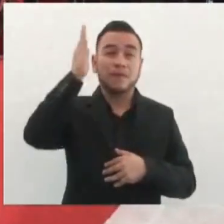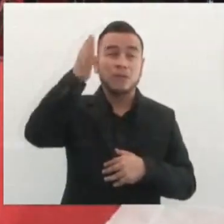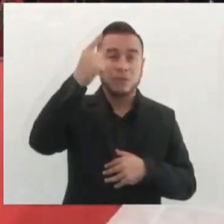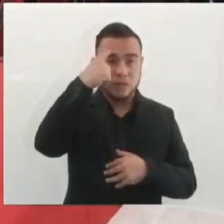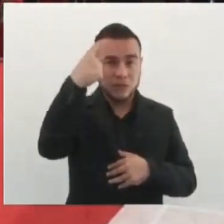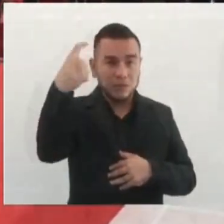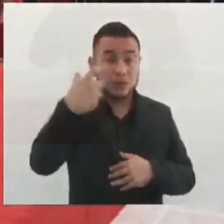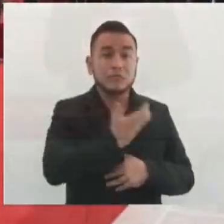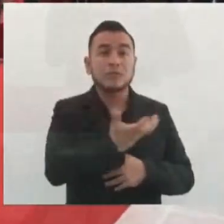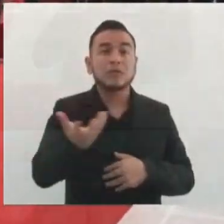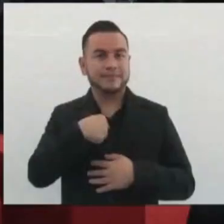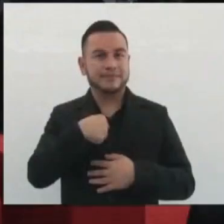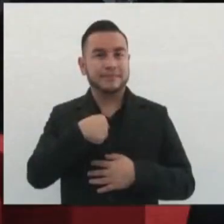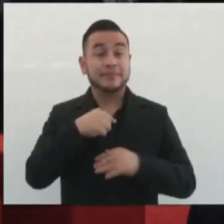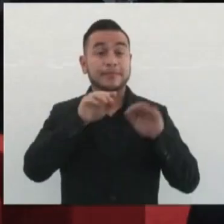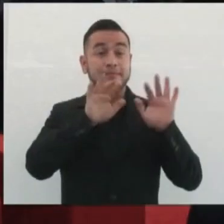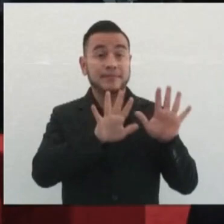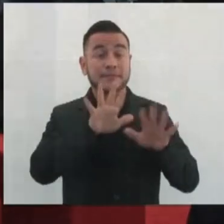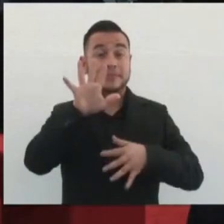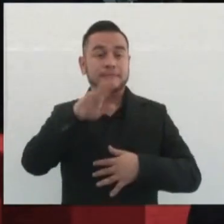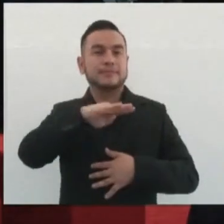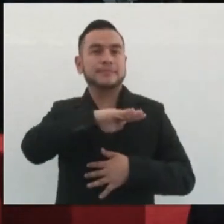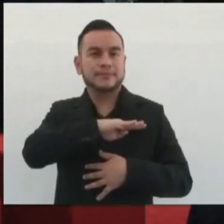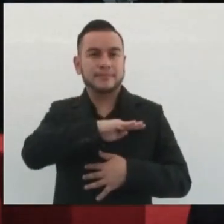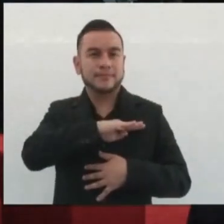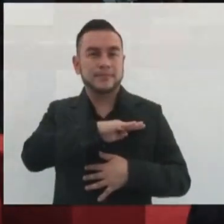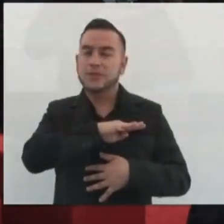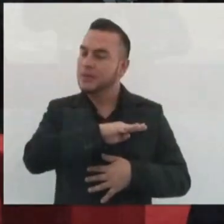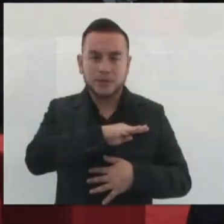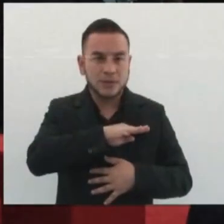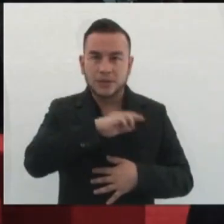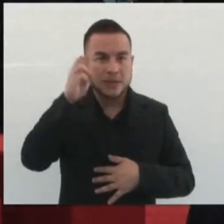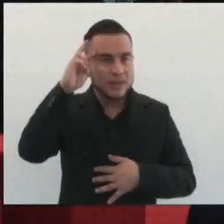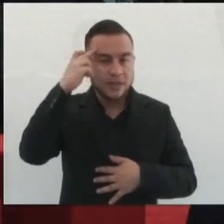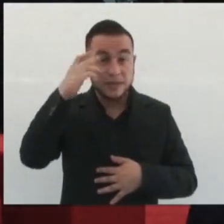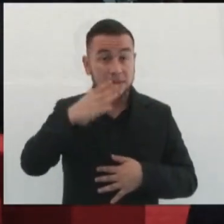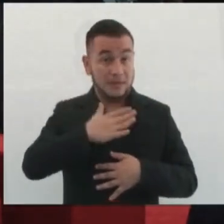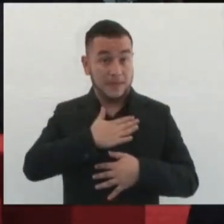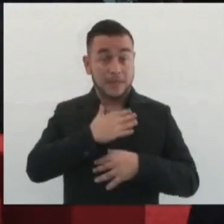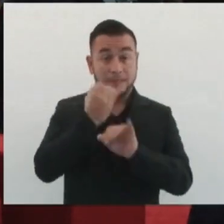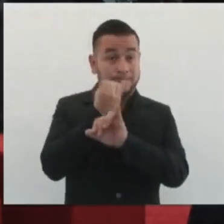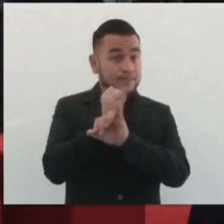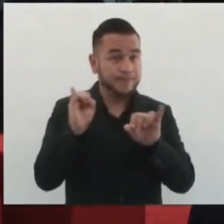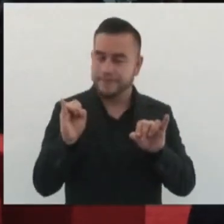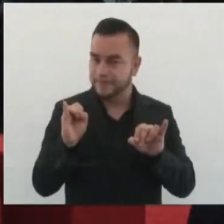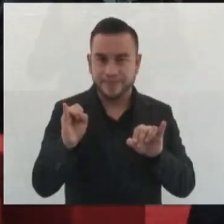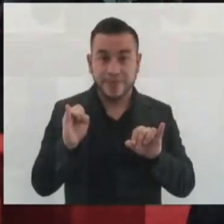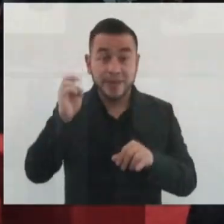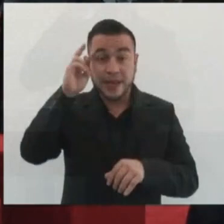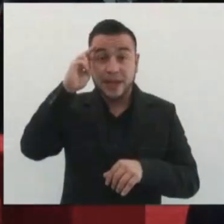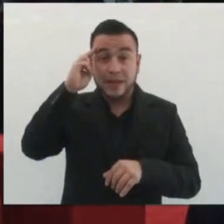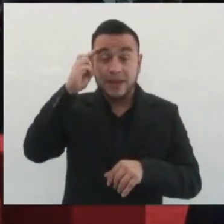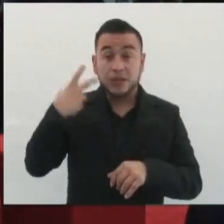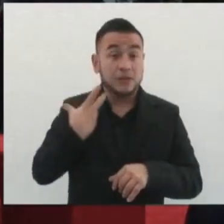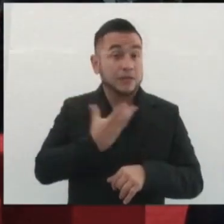Así que, al menos para mí, el 15 de septiembre no es el día de nuestra independencia, ya que aún no